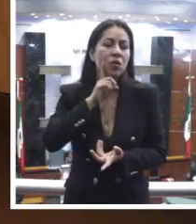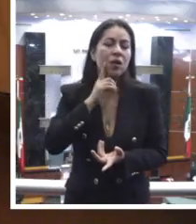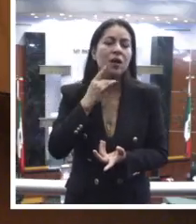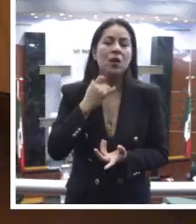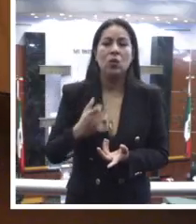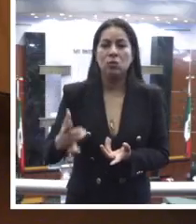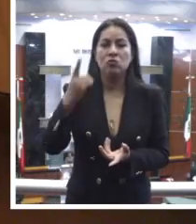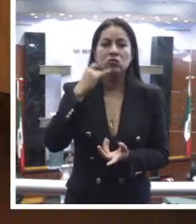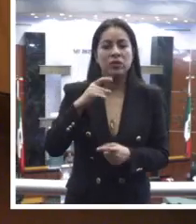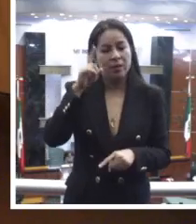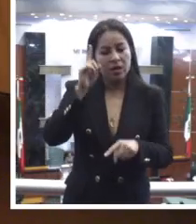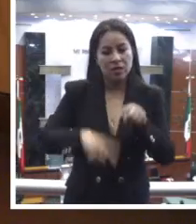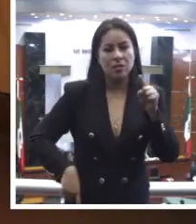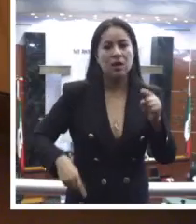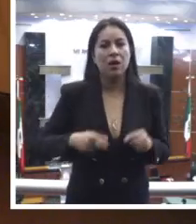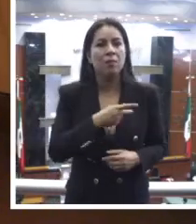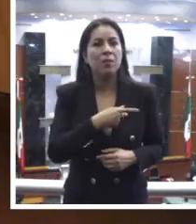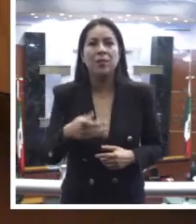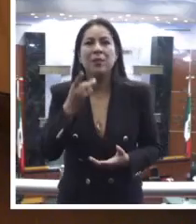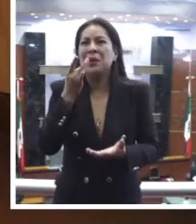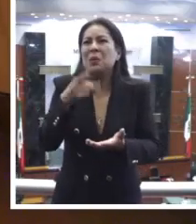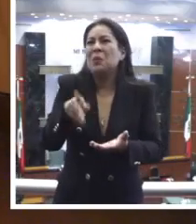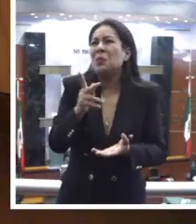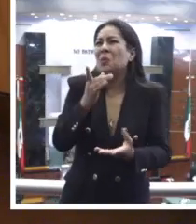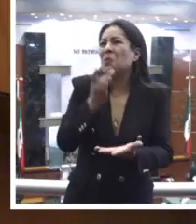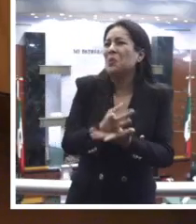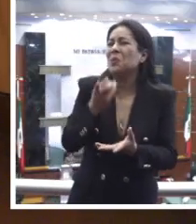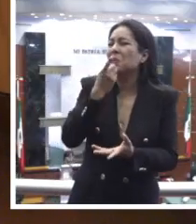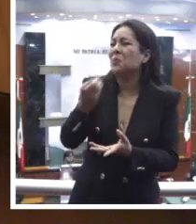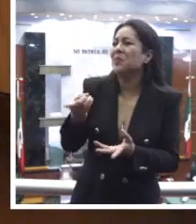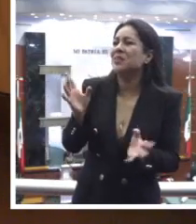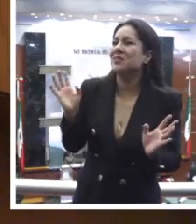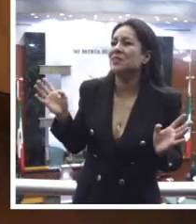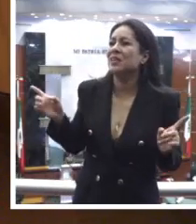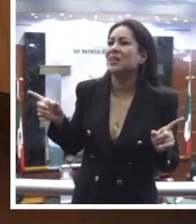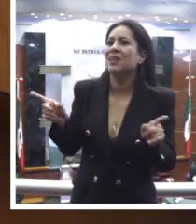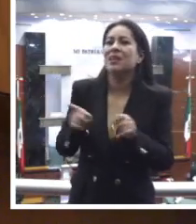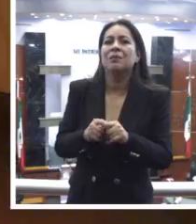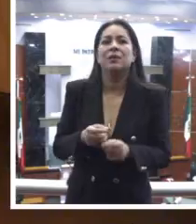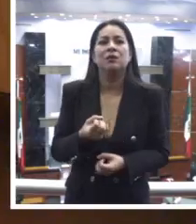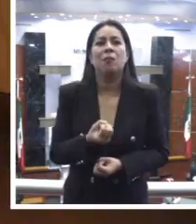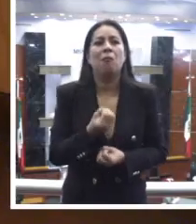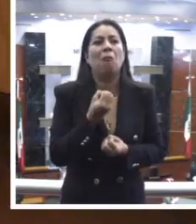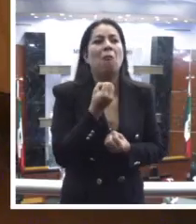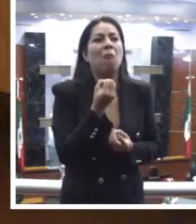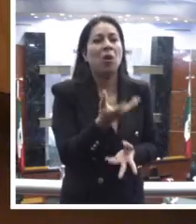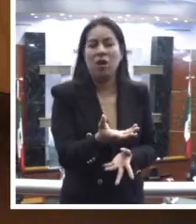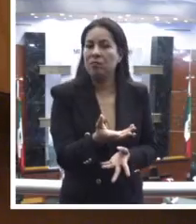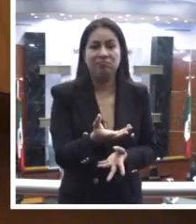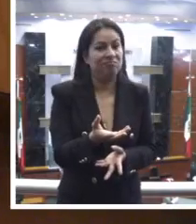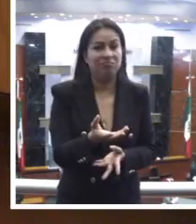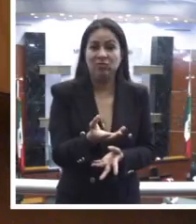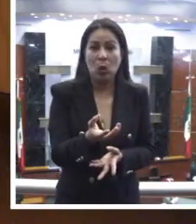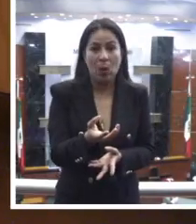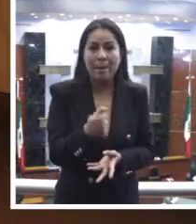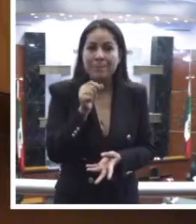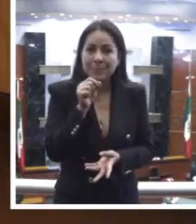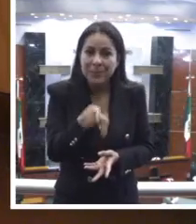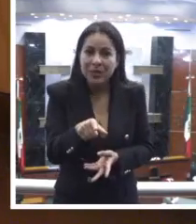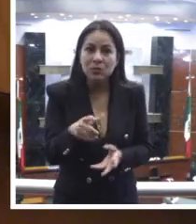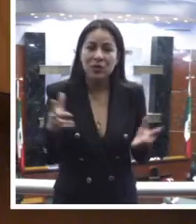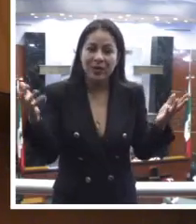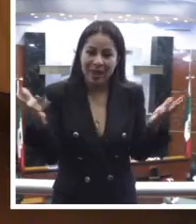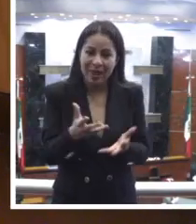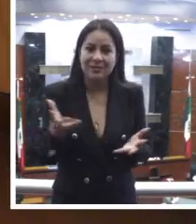luchar contra la pobreza. Pero no solamente, como usted lo dice, en el discurso, sino también en la